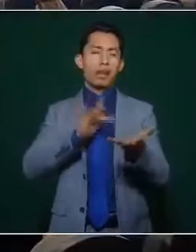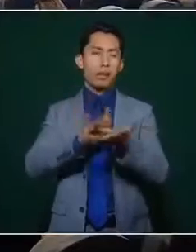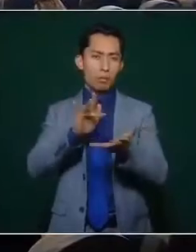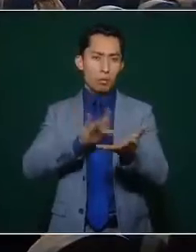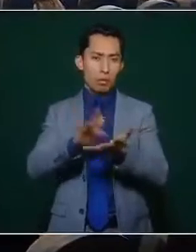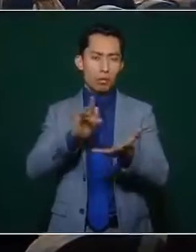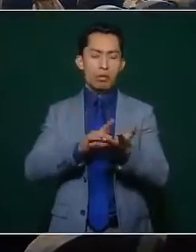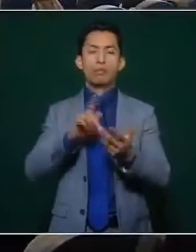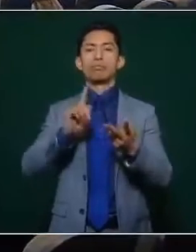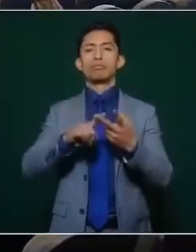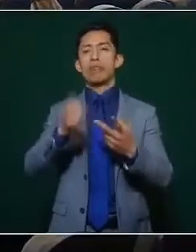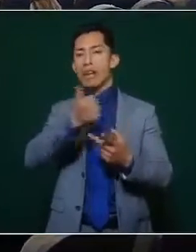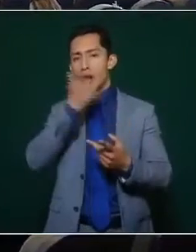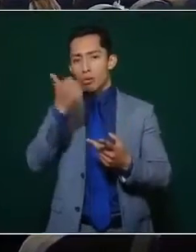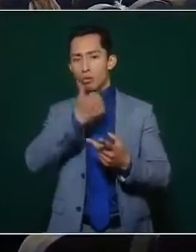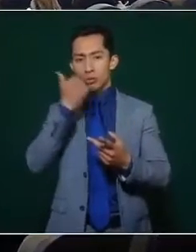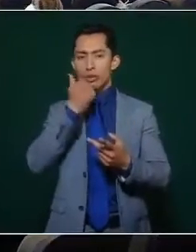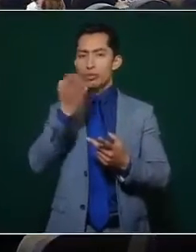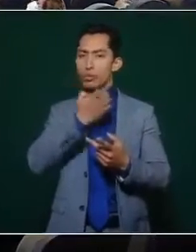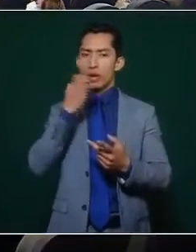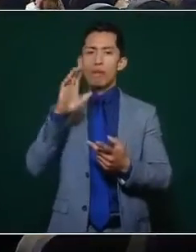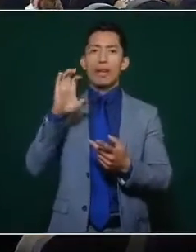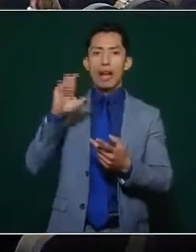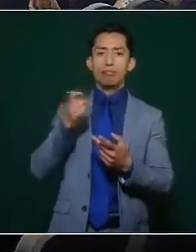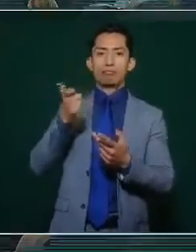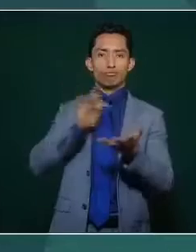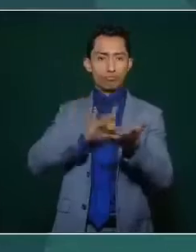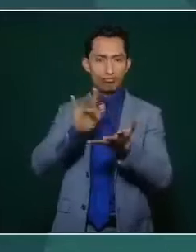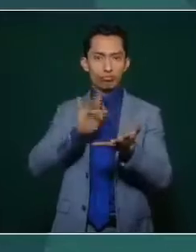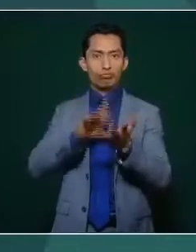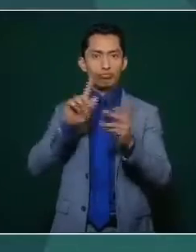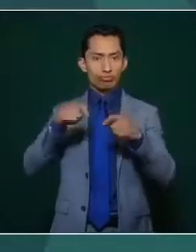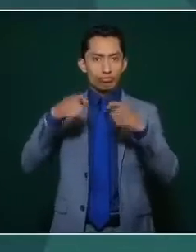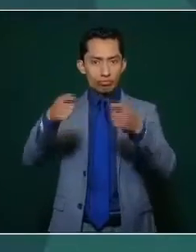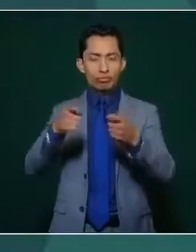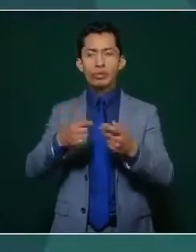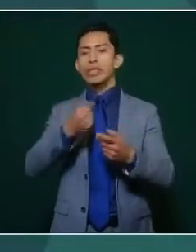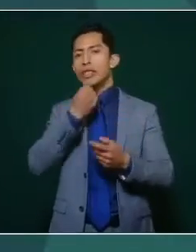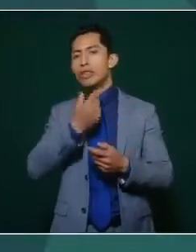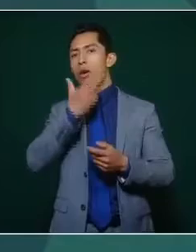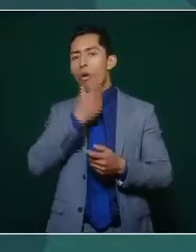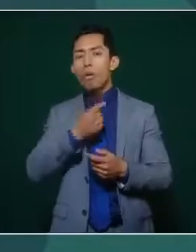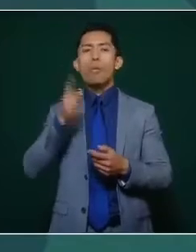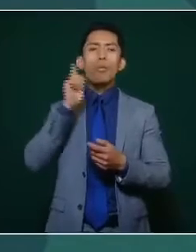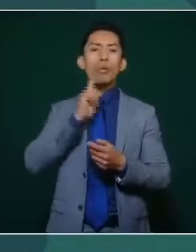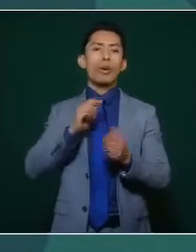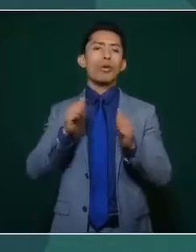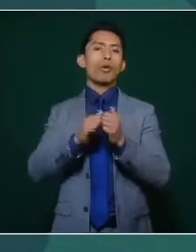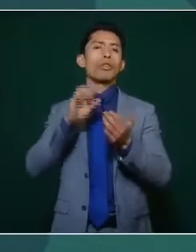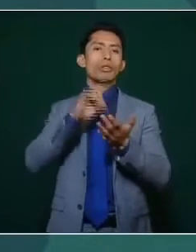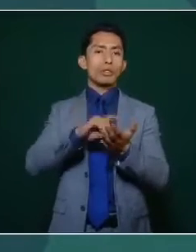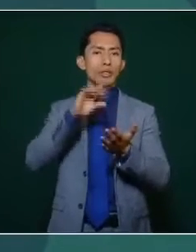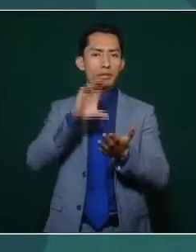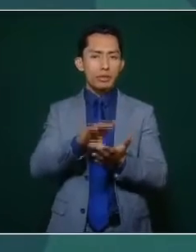de estudiantes que reciben becas, niñas, niños con discapacidad,